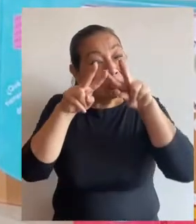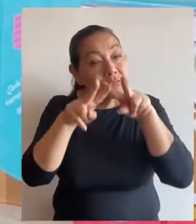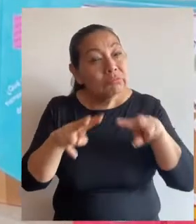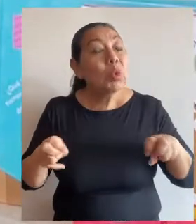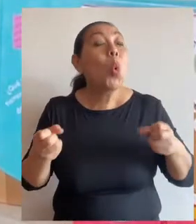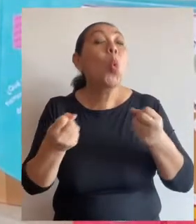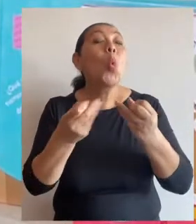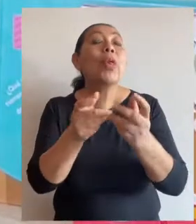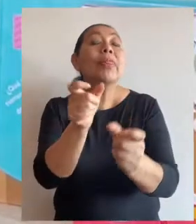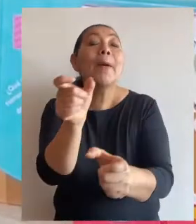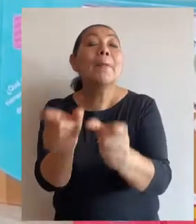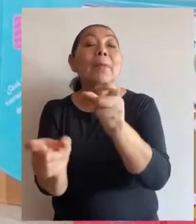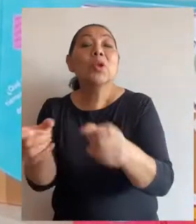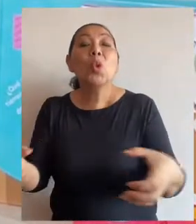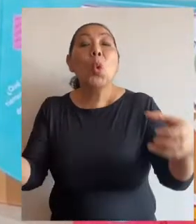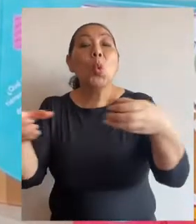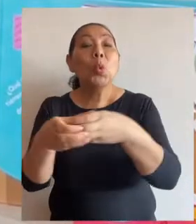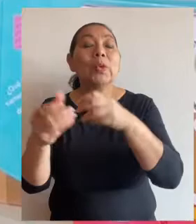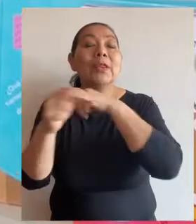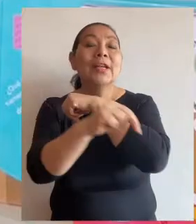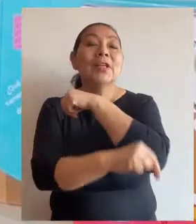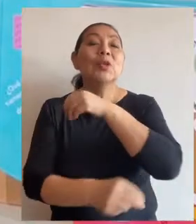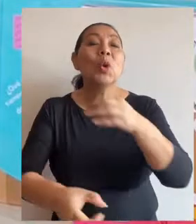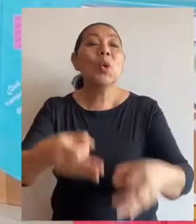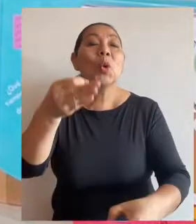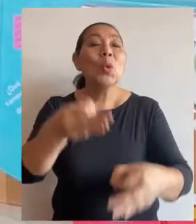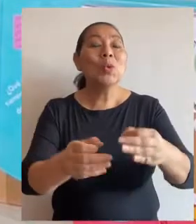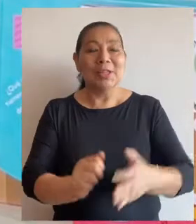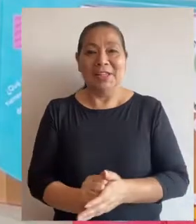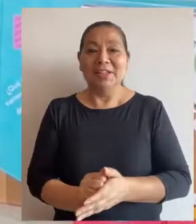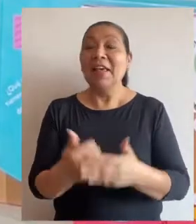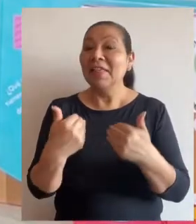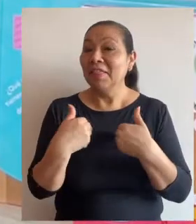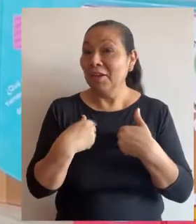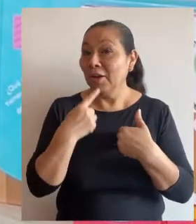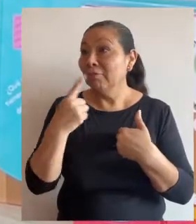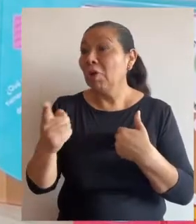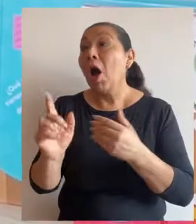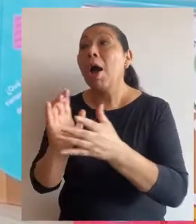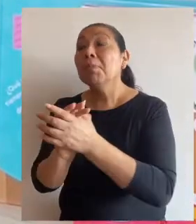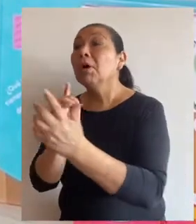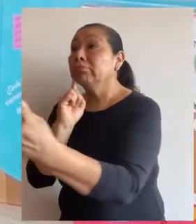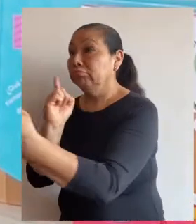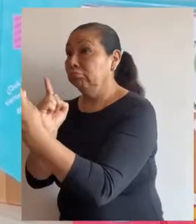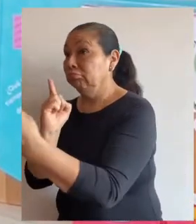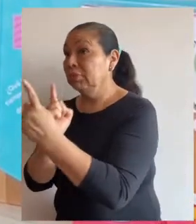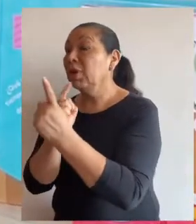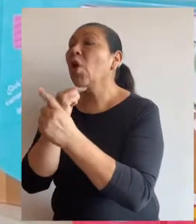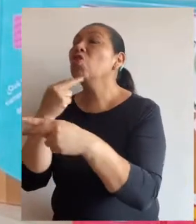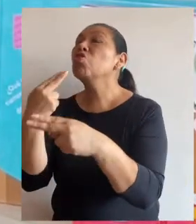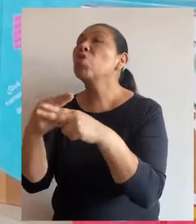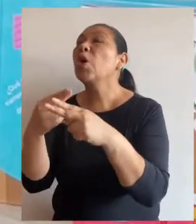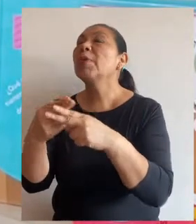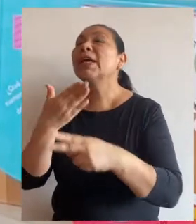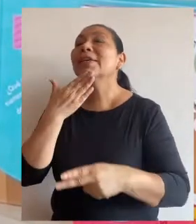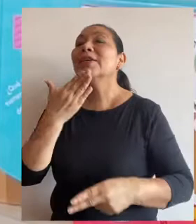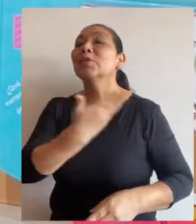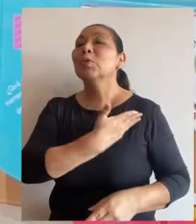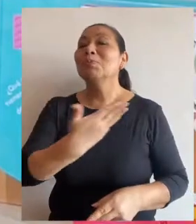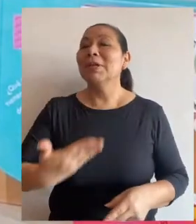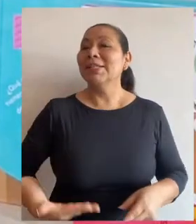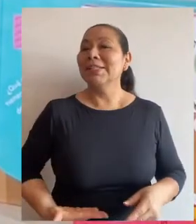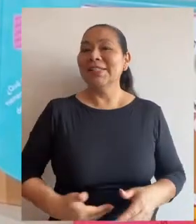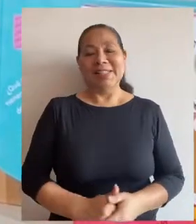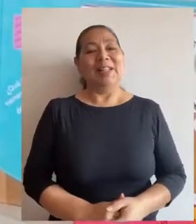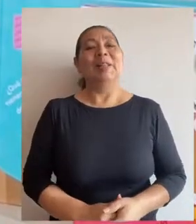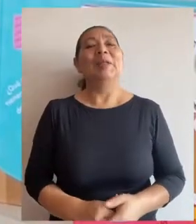Investiguen cuántos miembros tiene la Junta Nacional de Justicia y cuéntenle a algún amigo o amiga el nombre de su